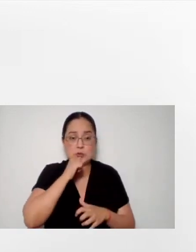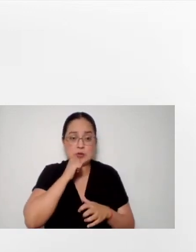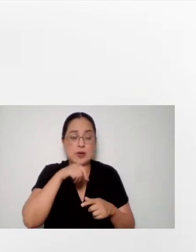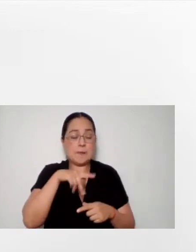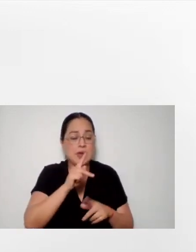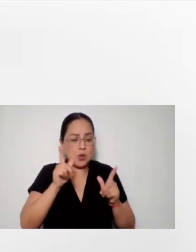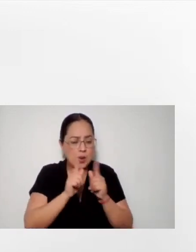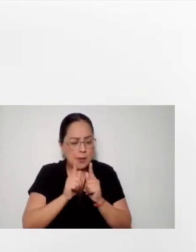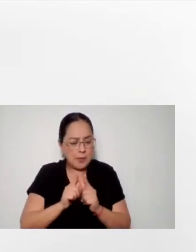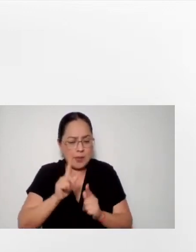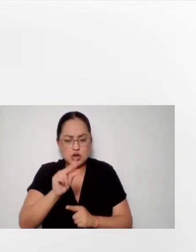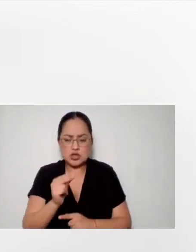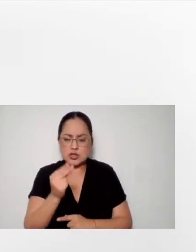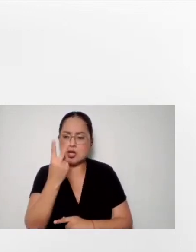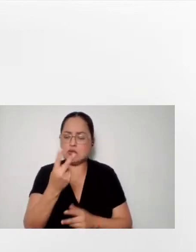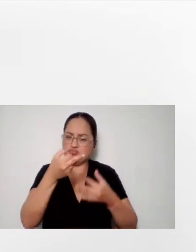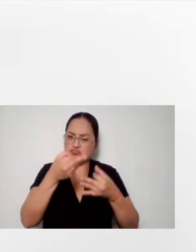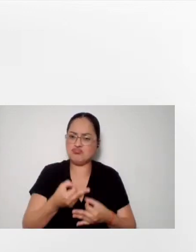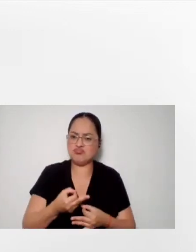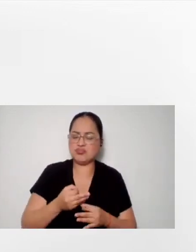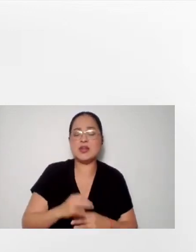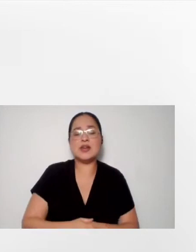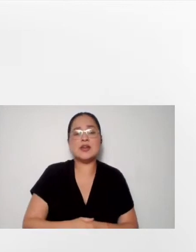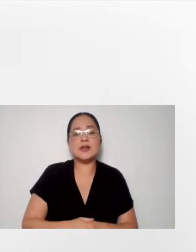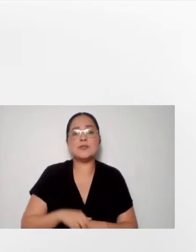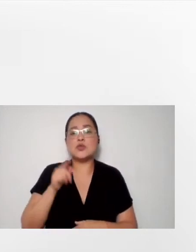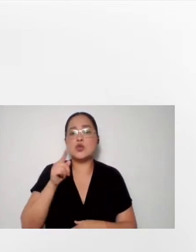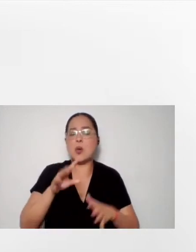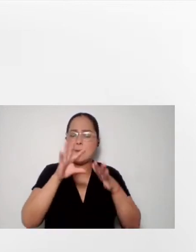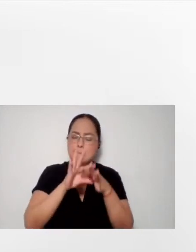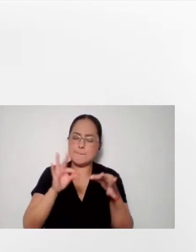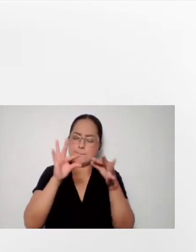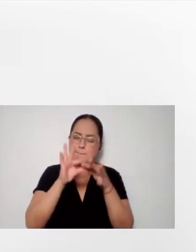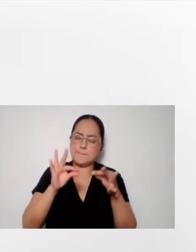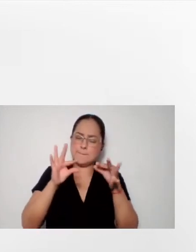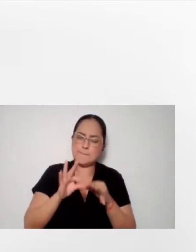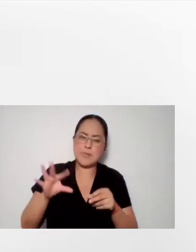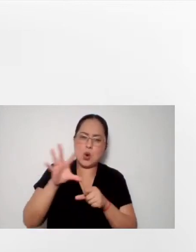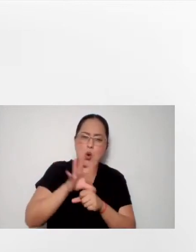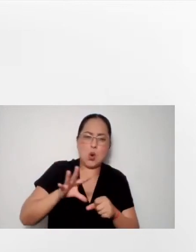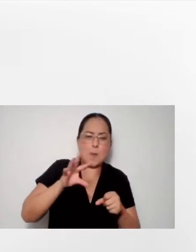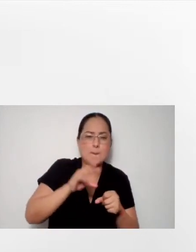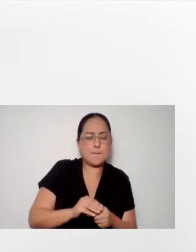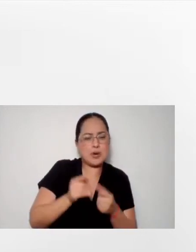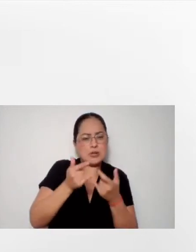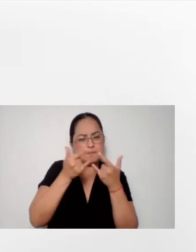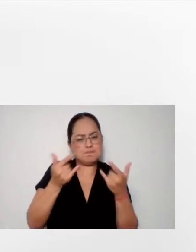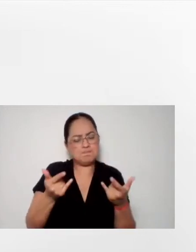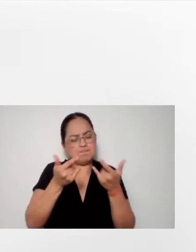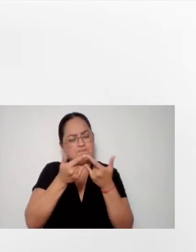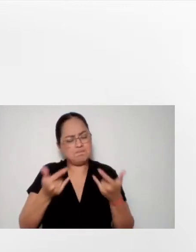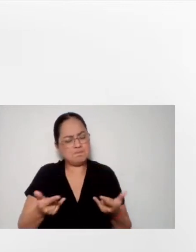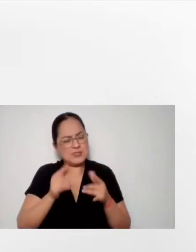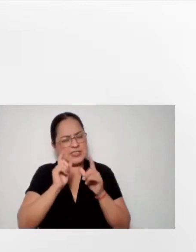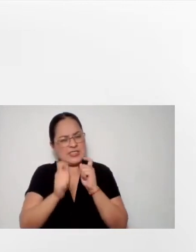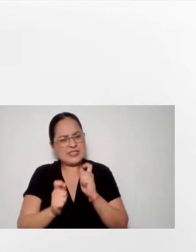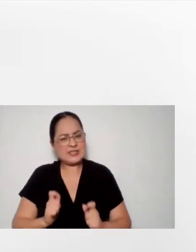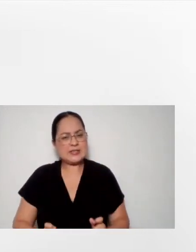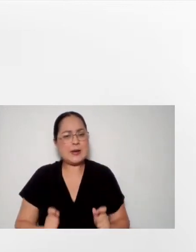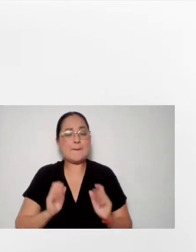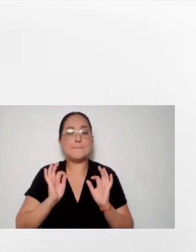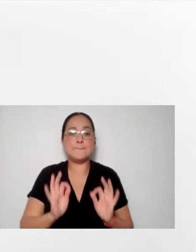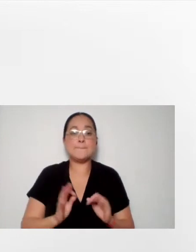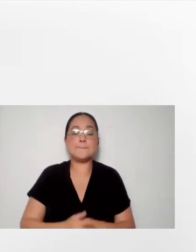resumidas completamente, y diste como un panorama muy, muy, muy general y bastante bien resumido. Nada